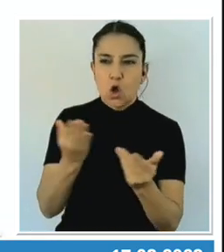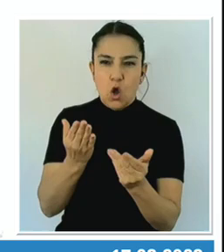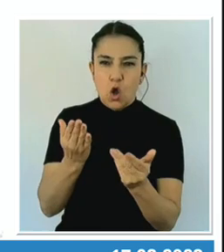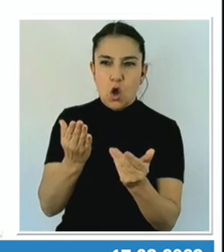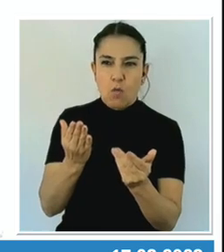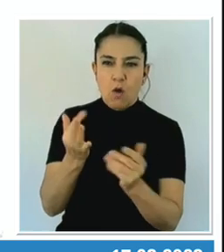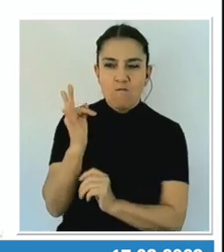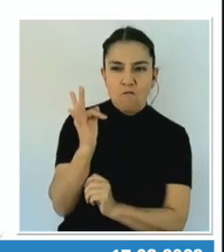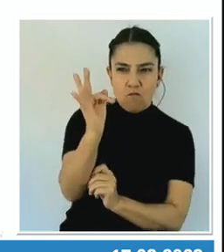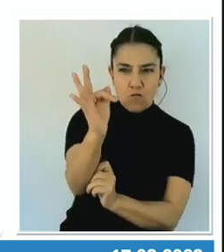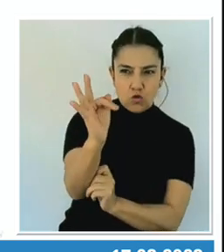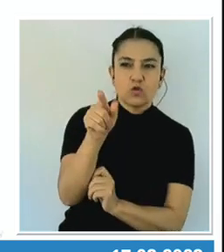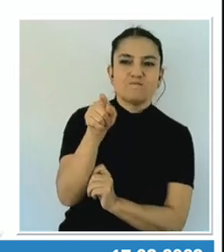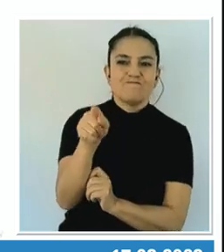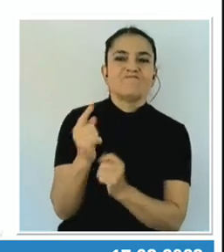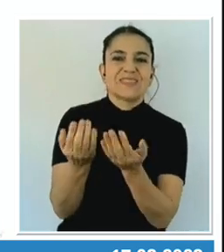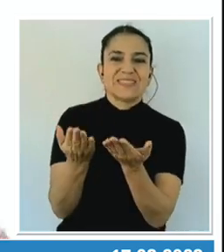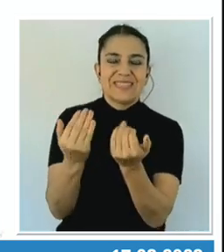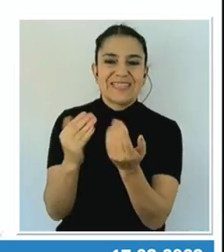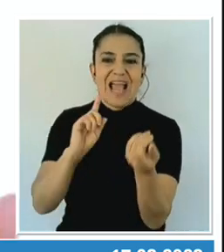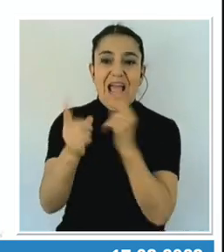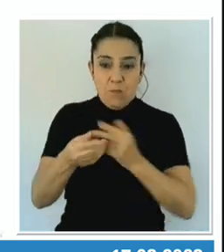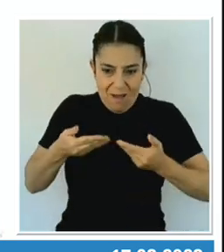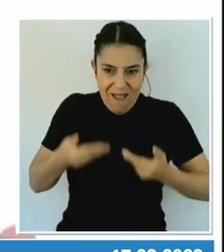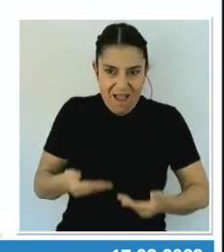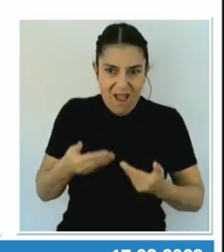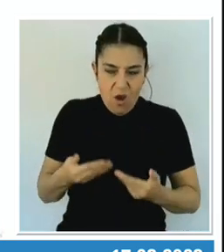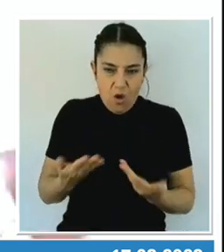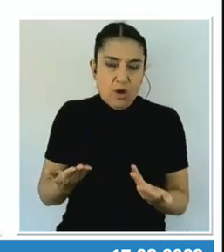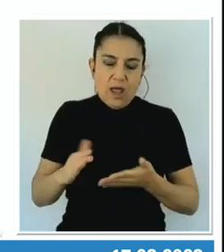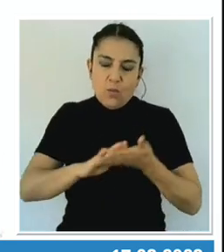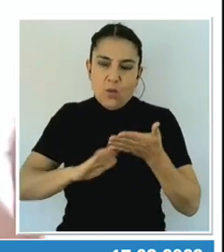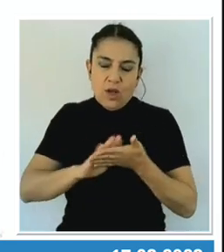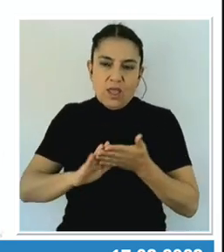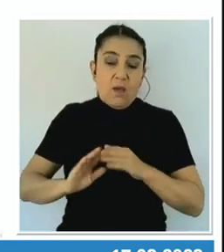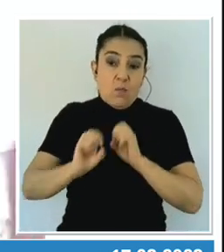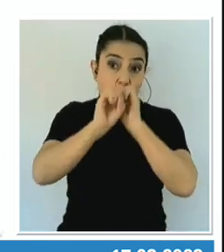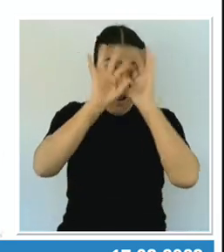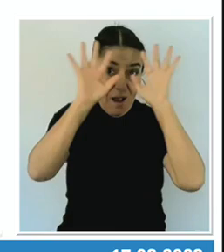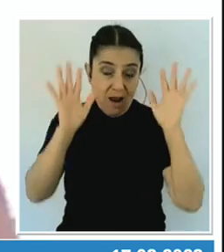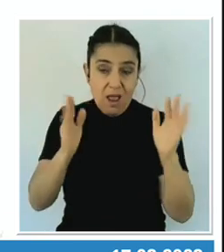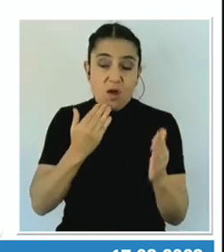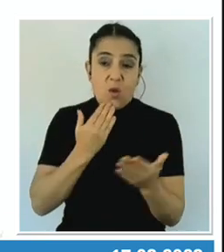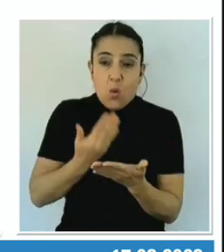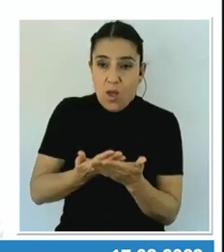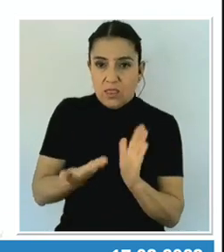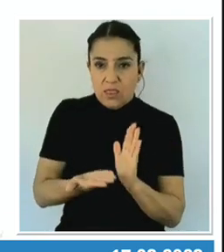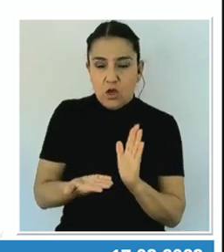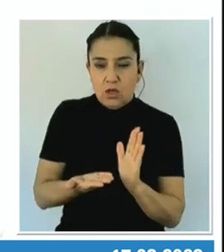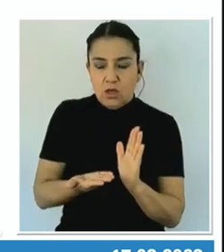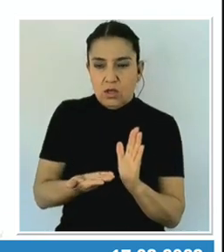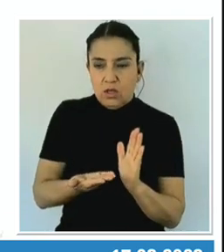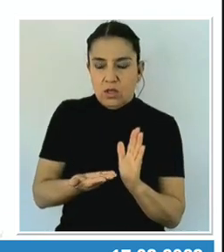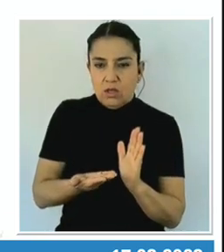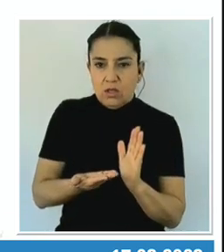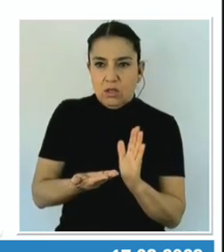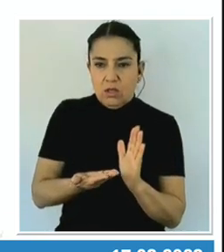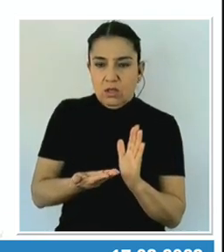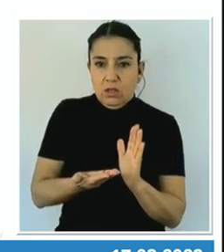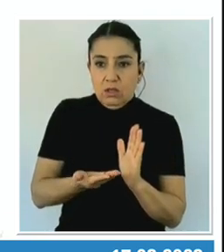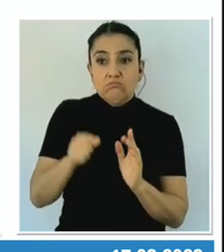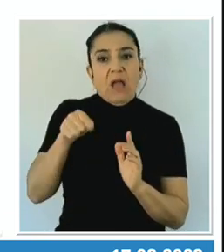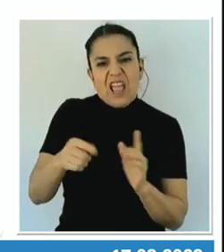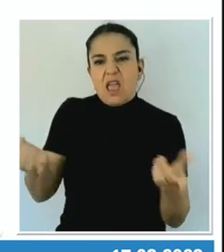cambios presentes. Por ejemplo, está claro que cuando se estableció la que se ha mencionado muchísimo aquí,